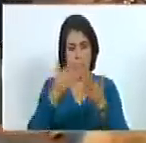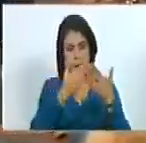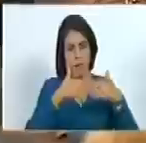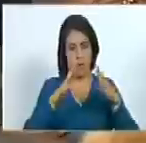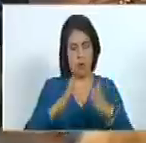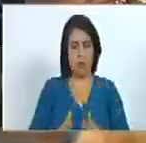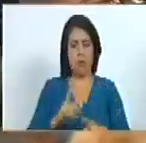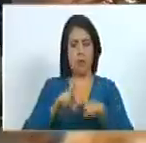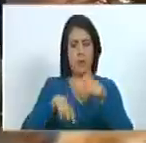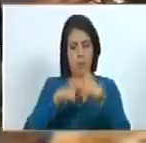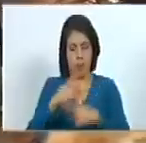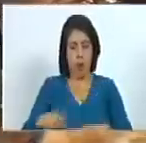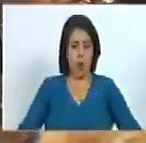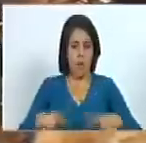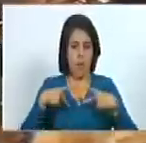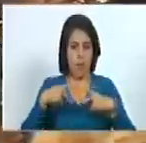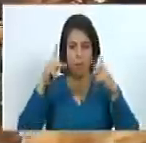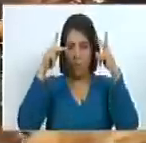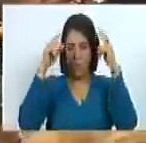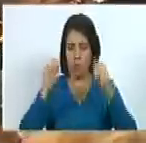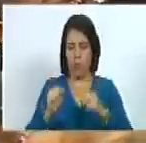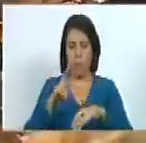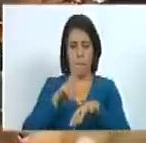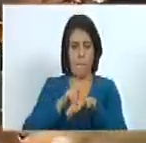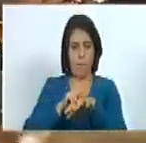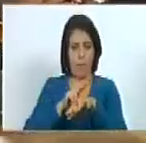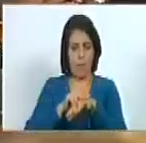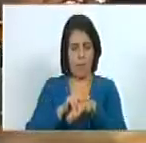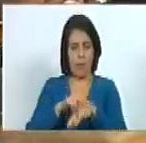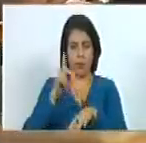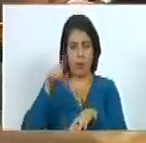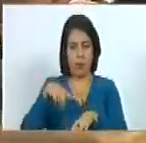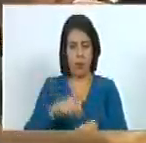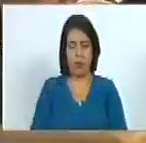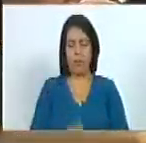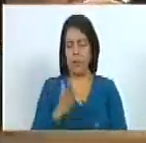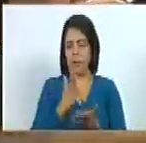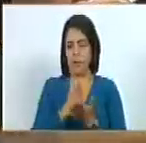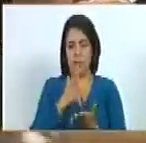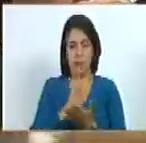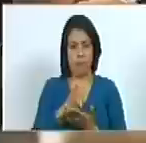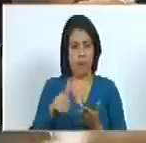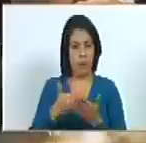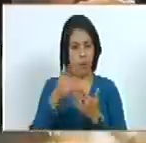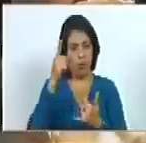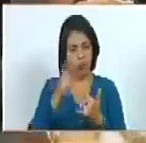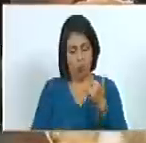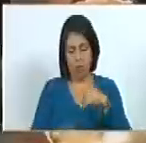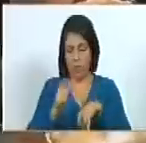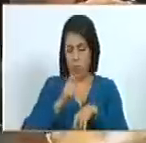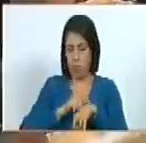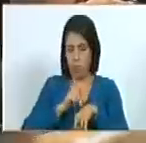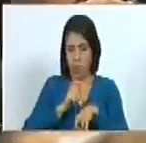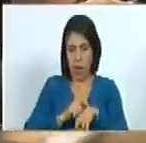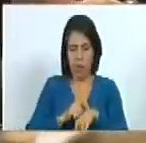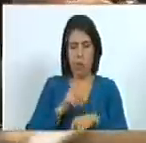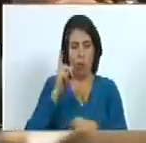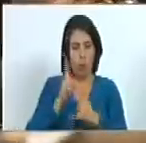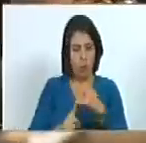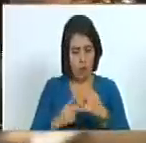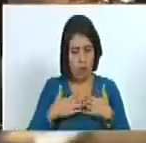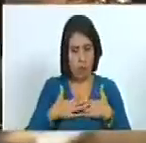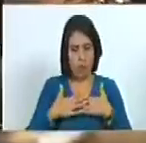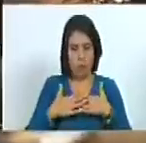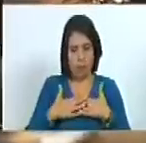y luego en su vida profesional como médico, y que siempre, hasta el último momento, hasta su último